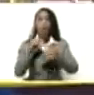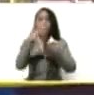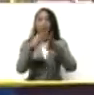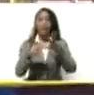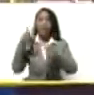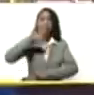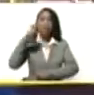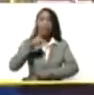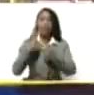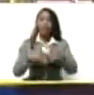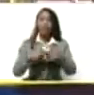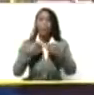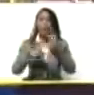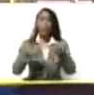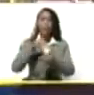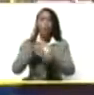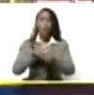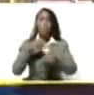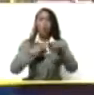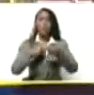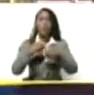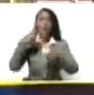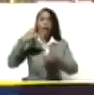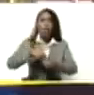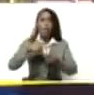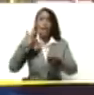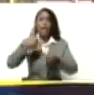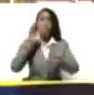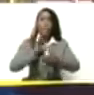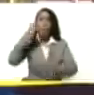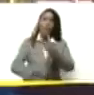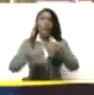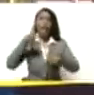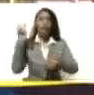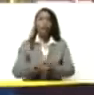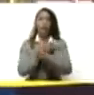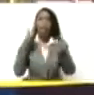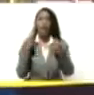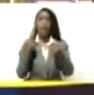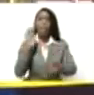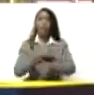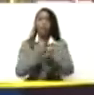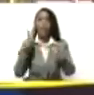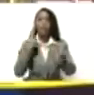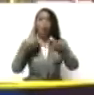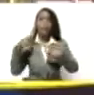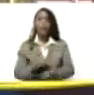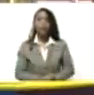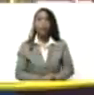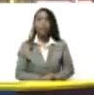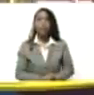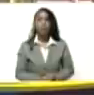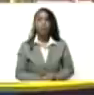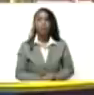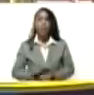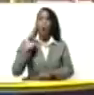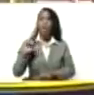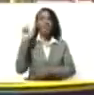así que la pandemia bueno amerita cuidarse hemos estado yo he estado estudiando